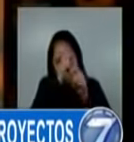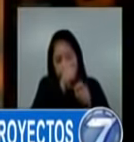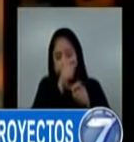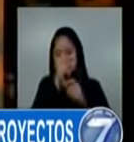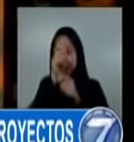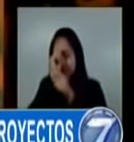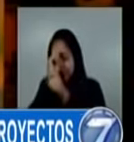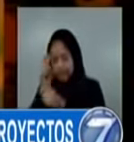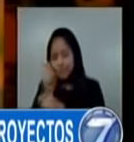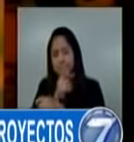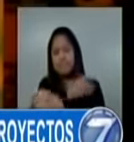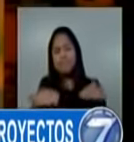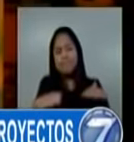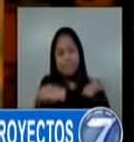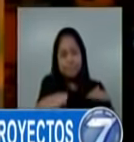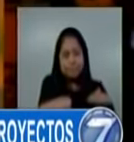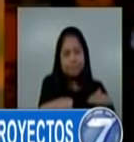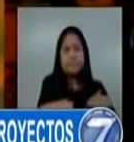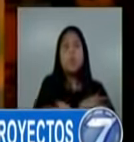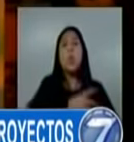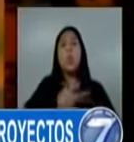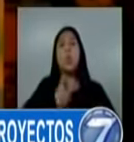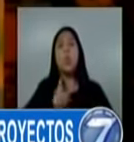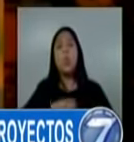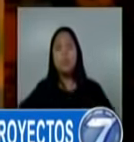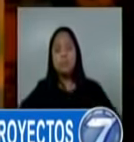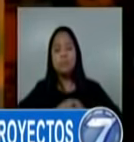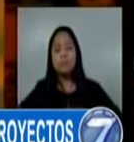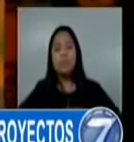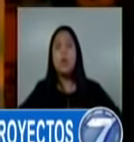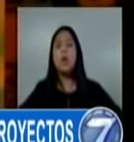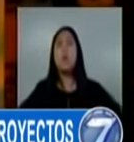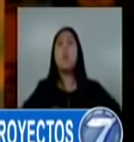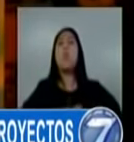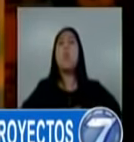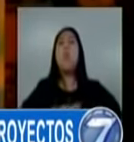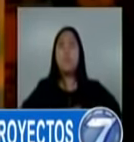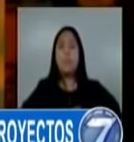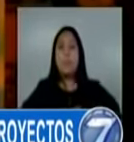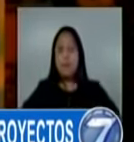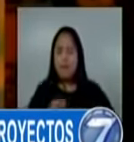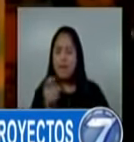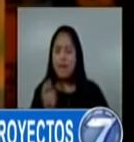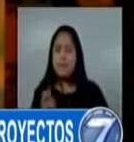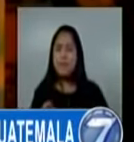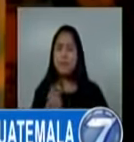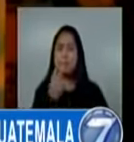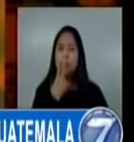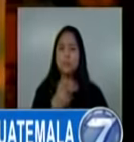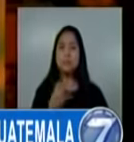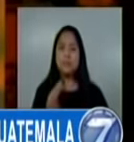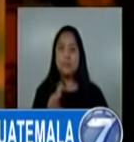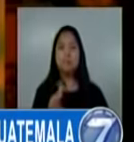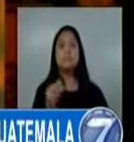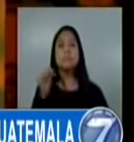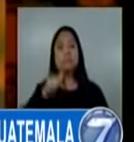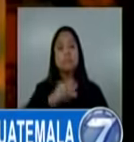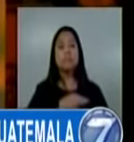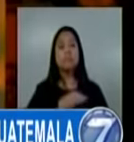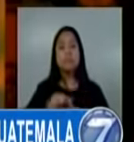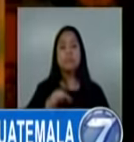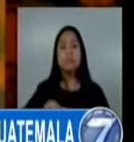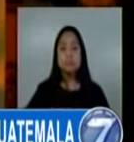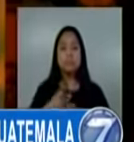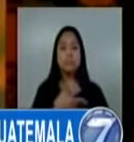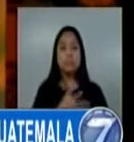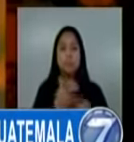fraternidad, el trato de amigos y de hermanos con este pueblo de Guatemala, de